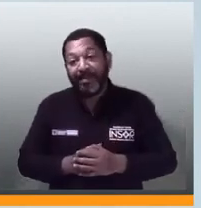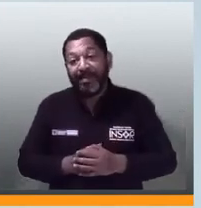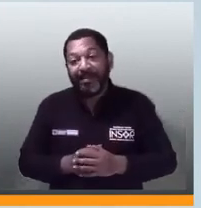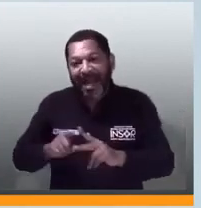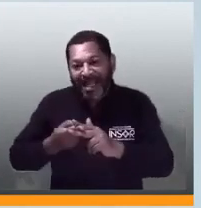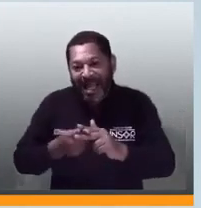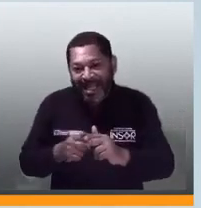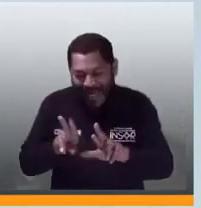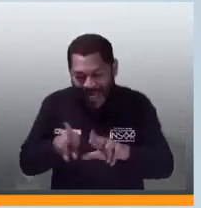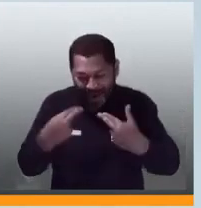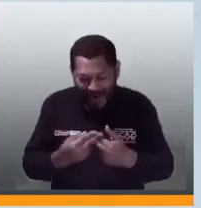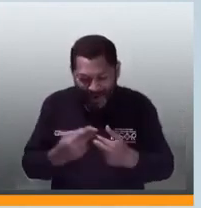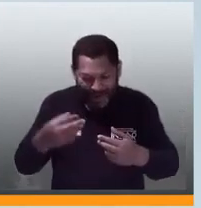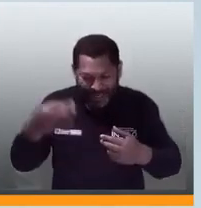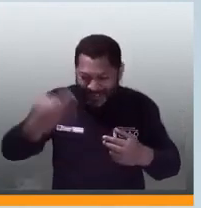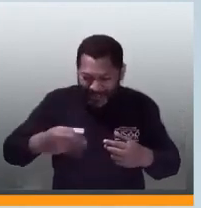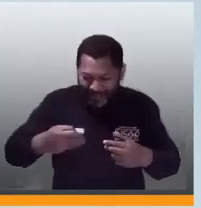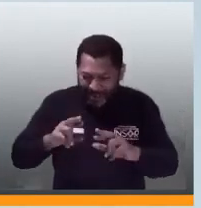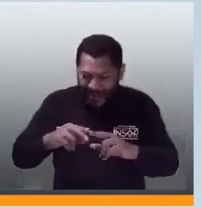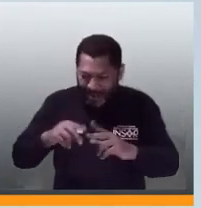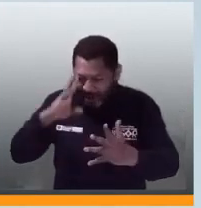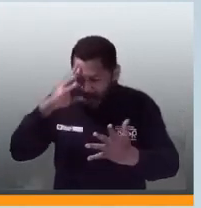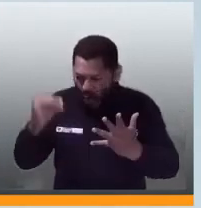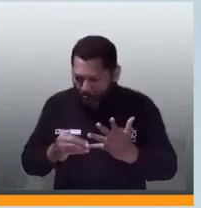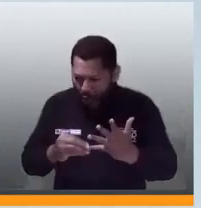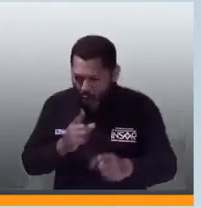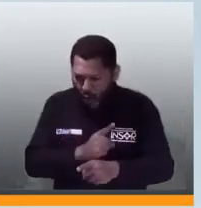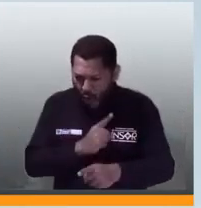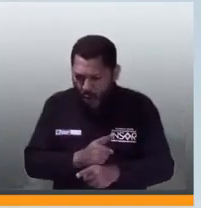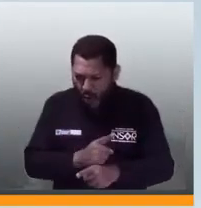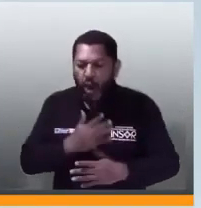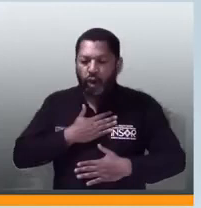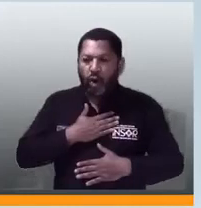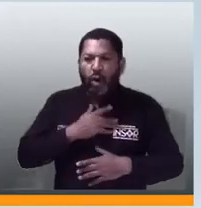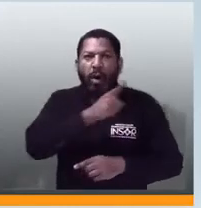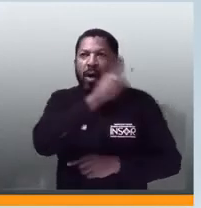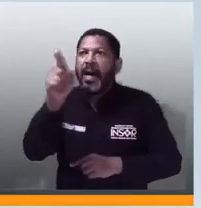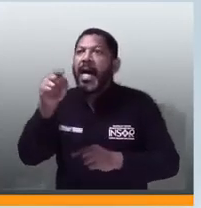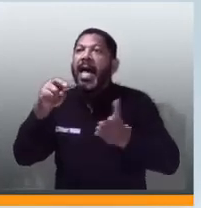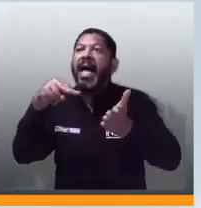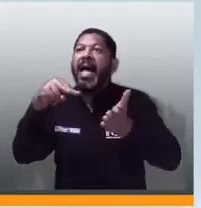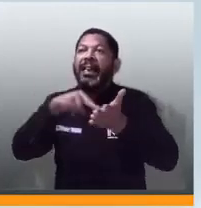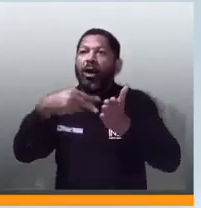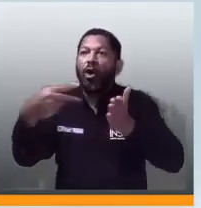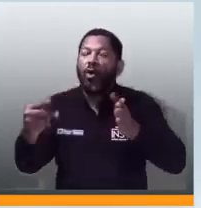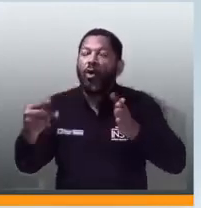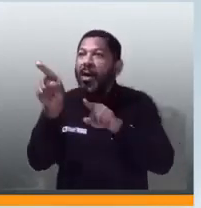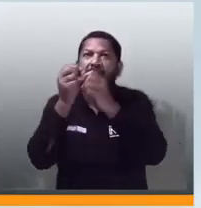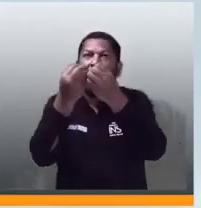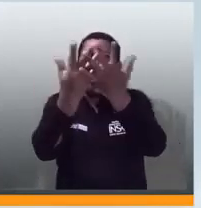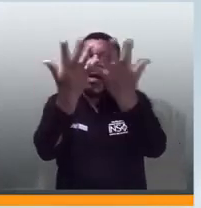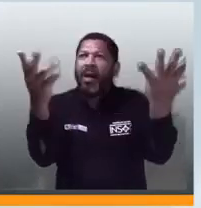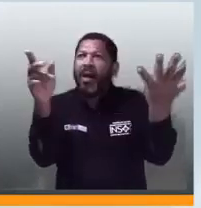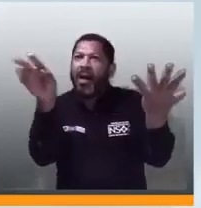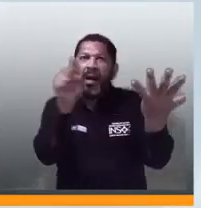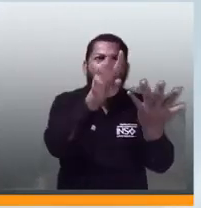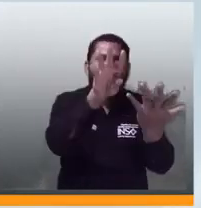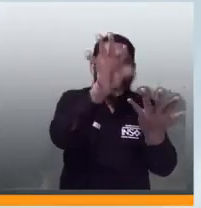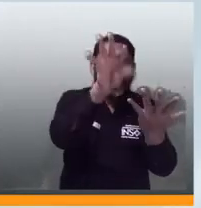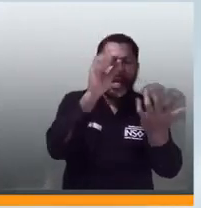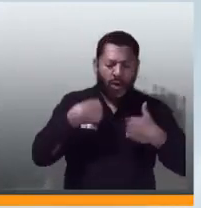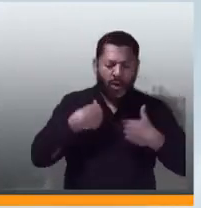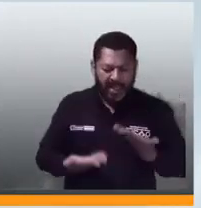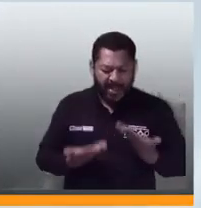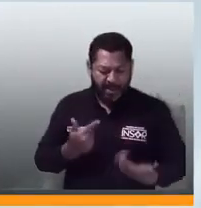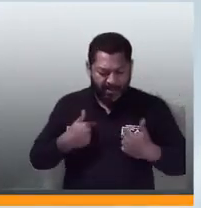espacios es que yo debo seleccionar las tecnologías de acuerdo a cómo, dónde estamos parados, nuestro modelo pedagógico,